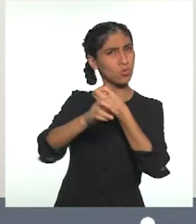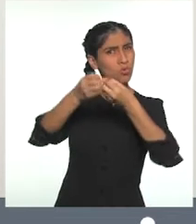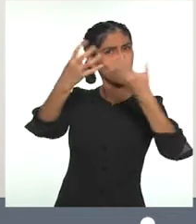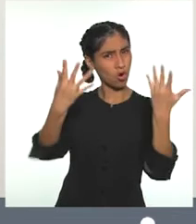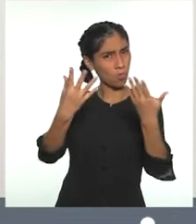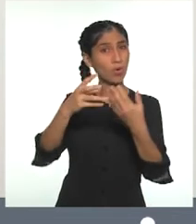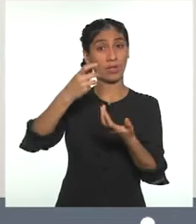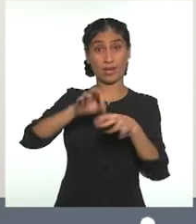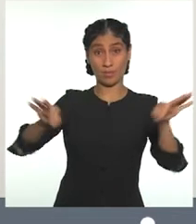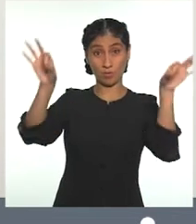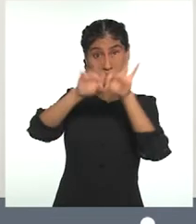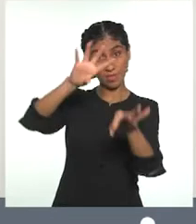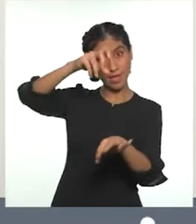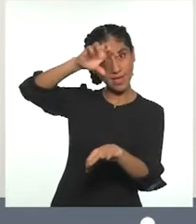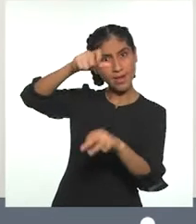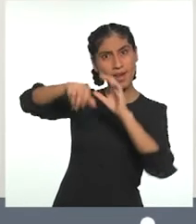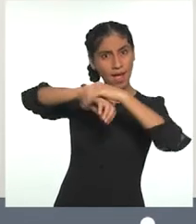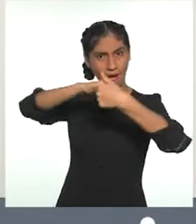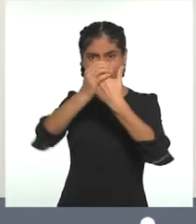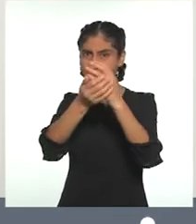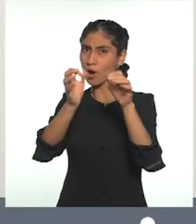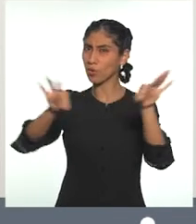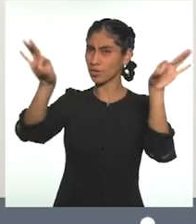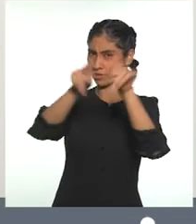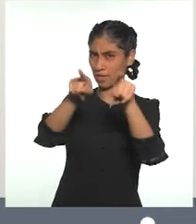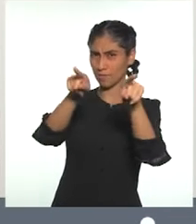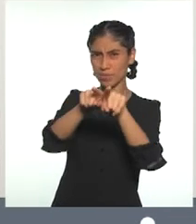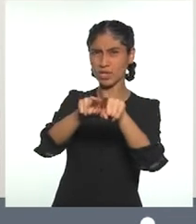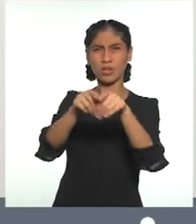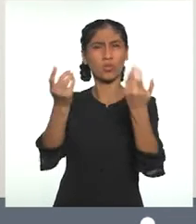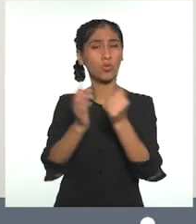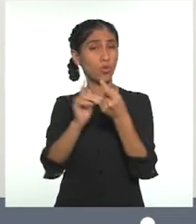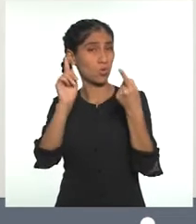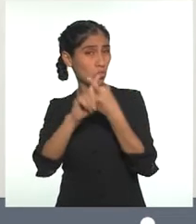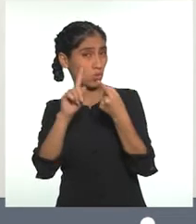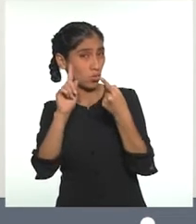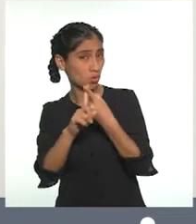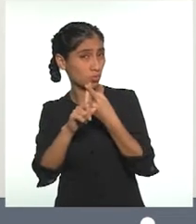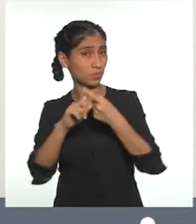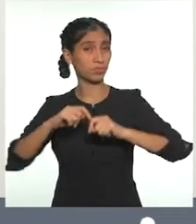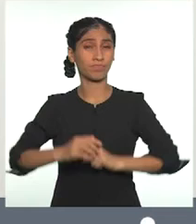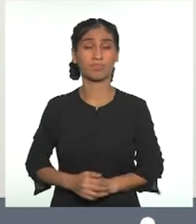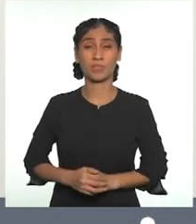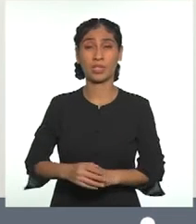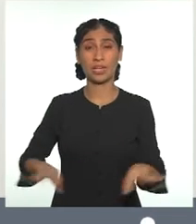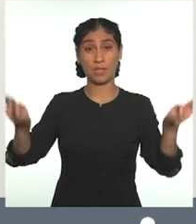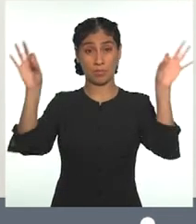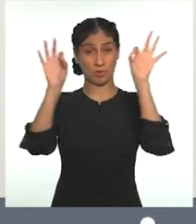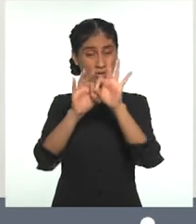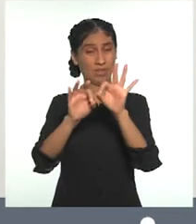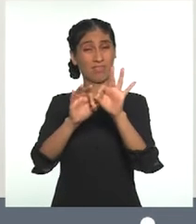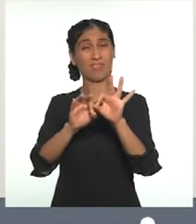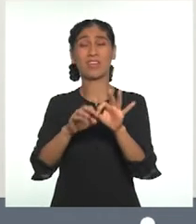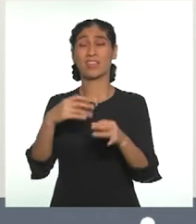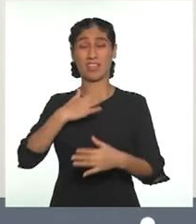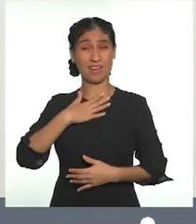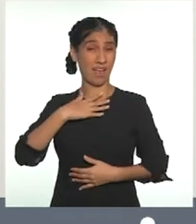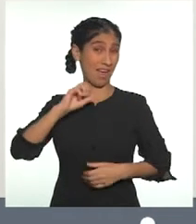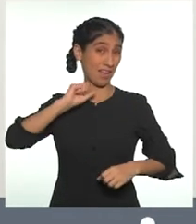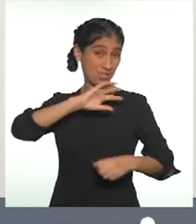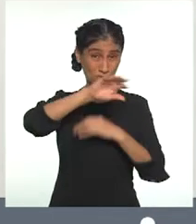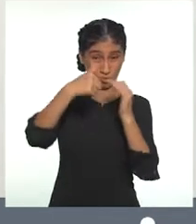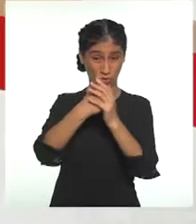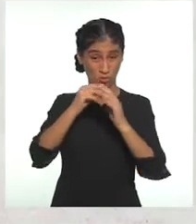contaminados. Se puso énfasis diversas medidas, entre ellas, 1. Cambiar los hábitos de higiene